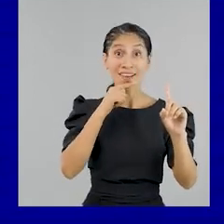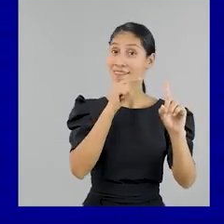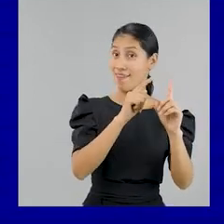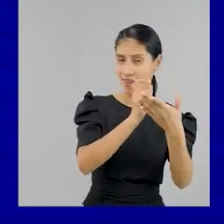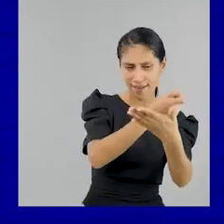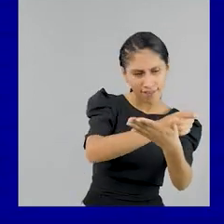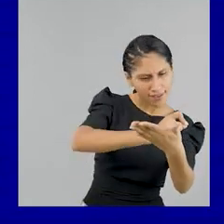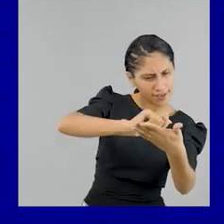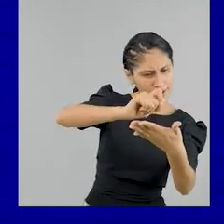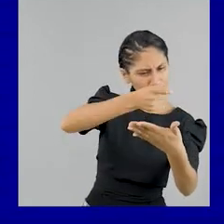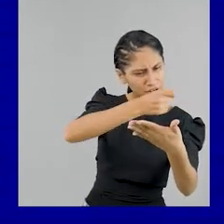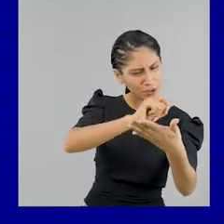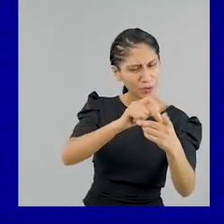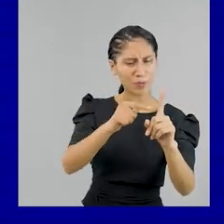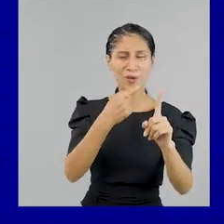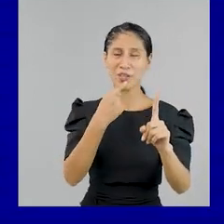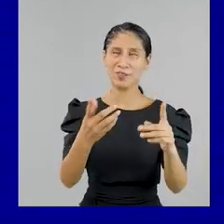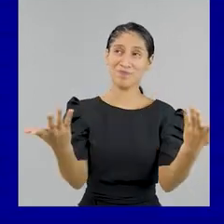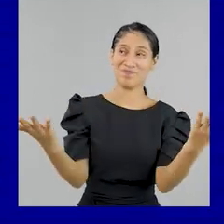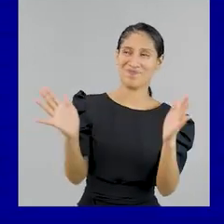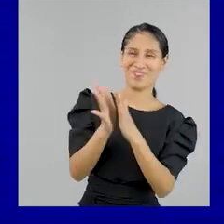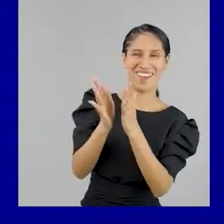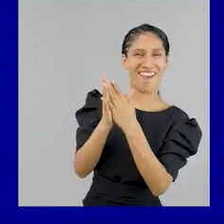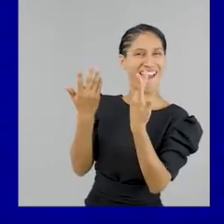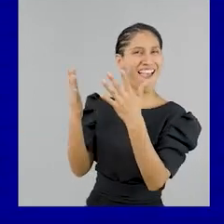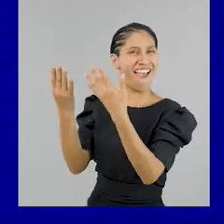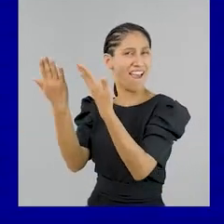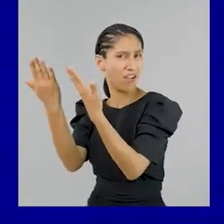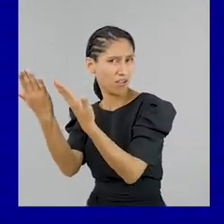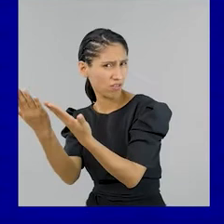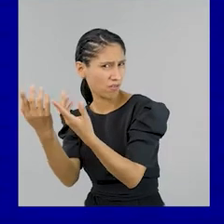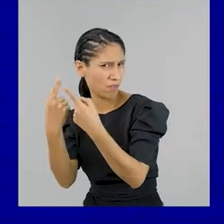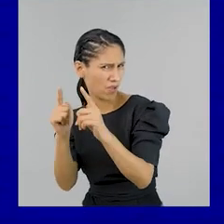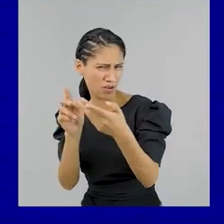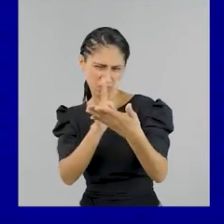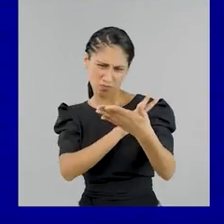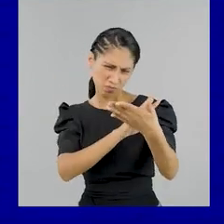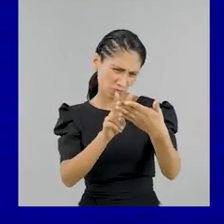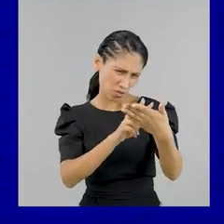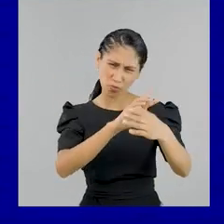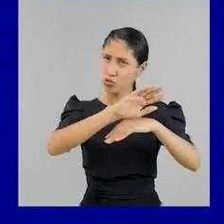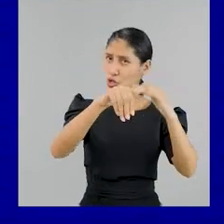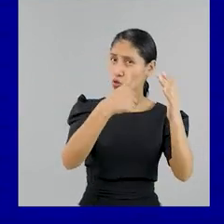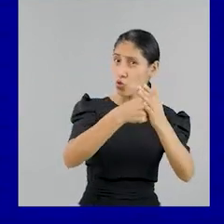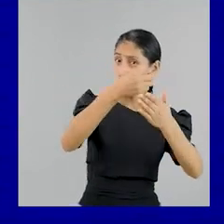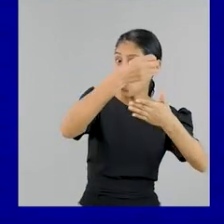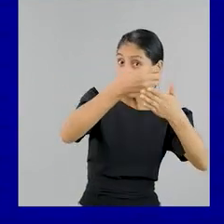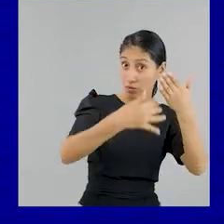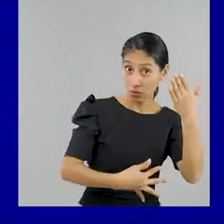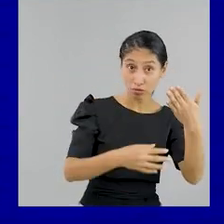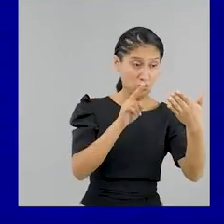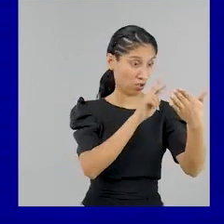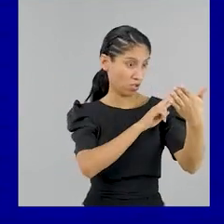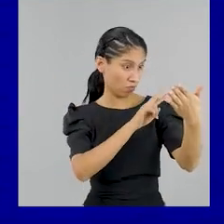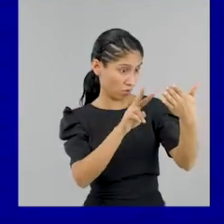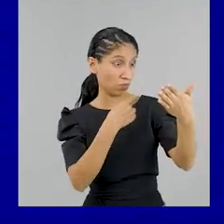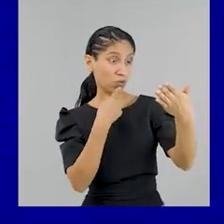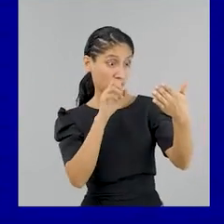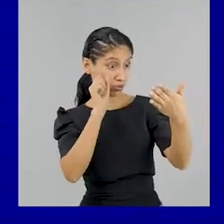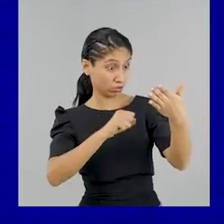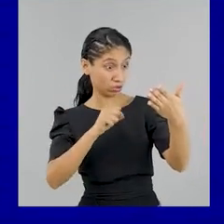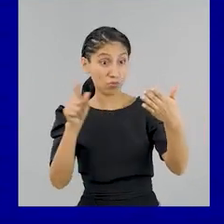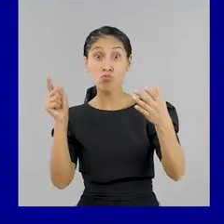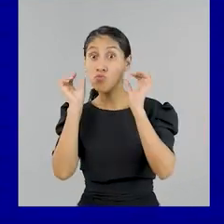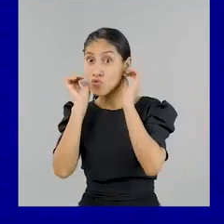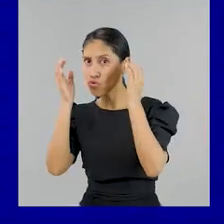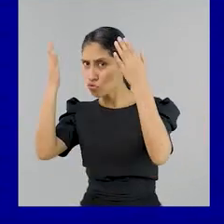tono predominantemente elogioso. Podemos apreciar que en todo el texto la autora elogia las acciones realizadas